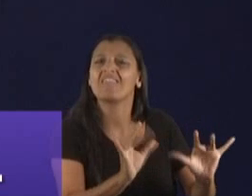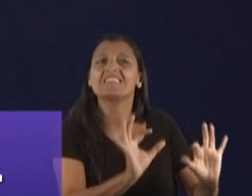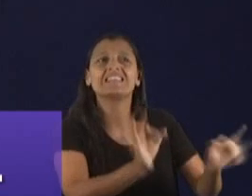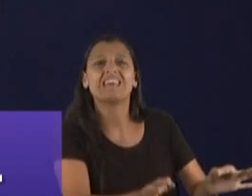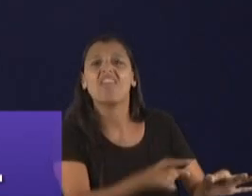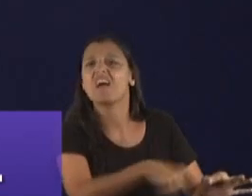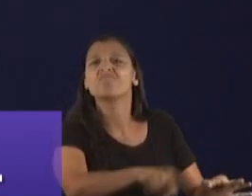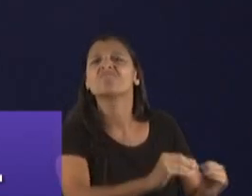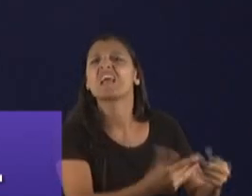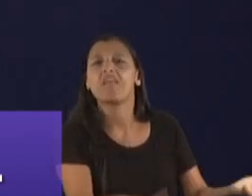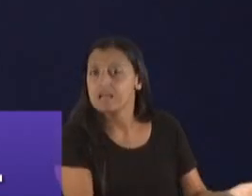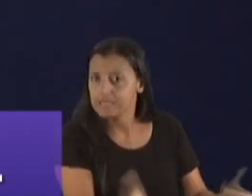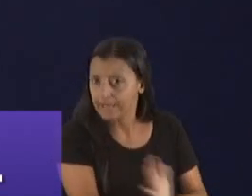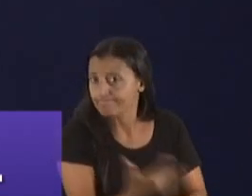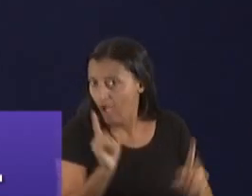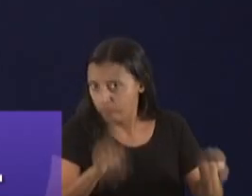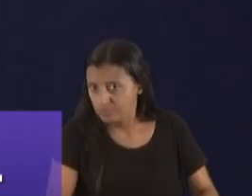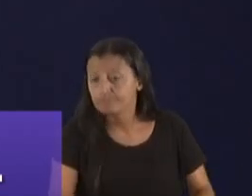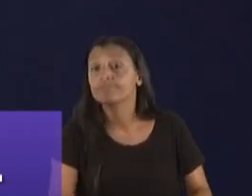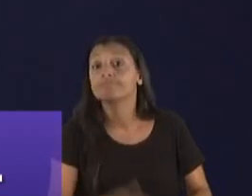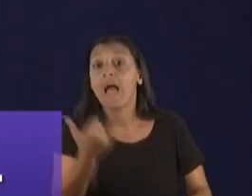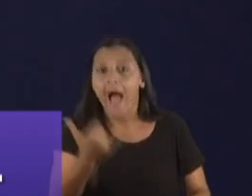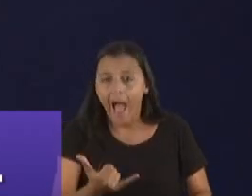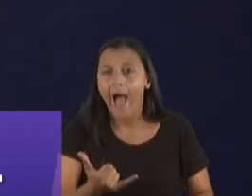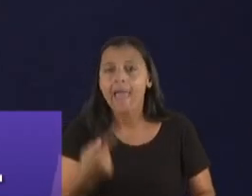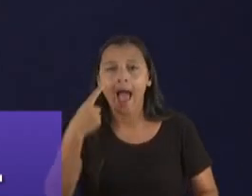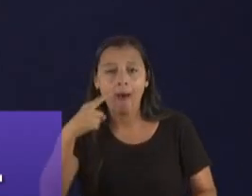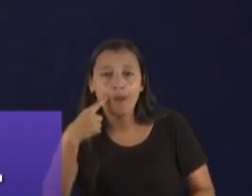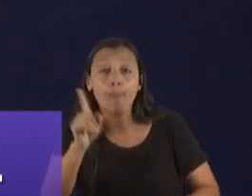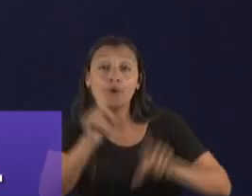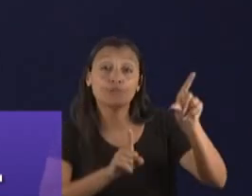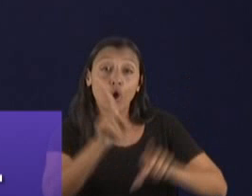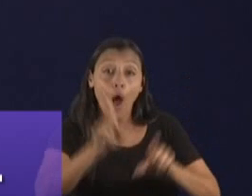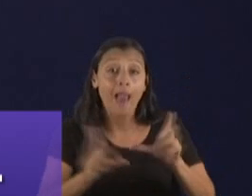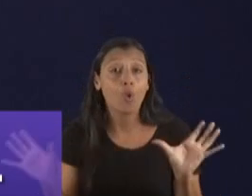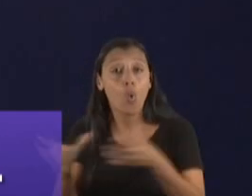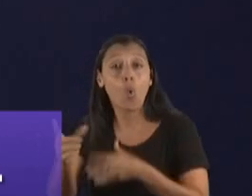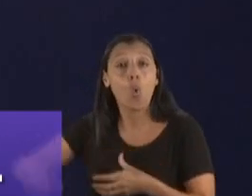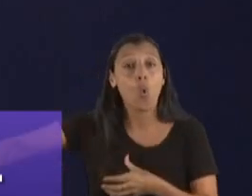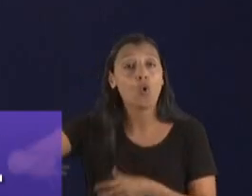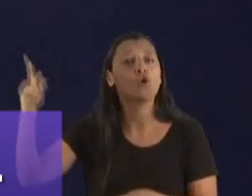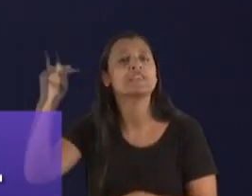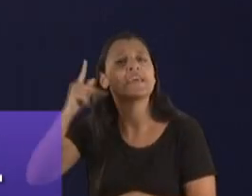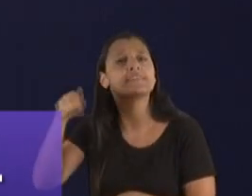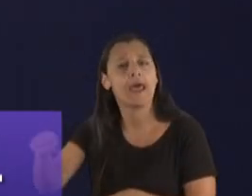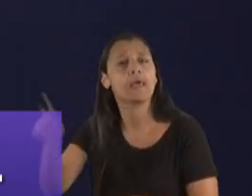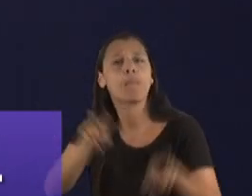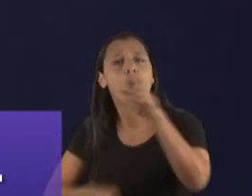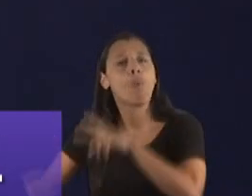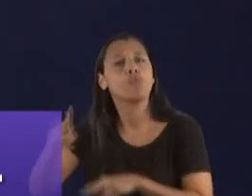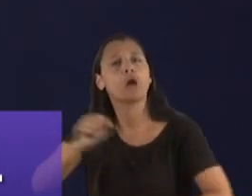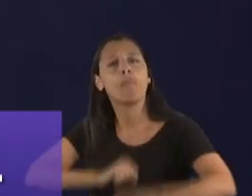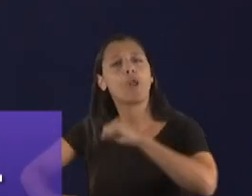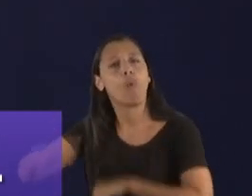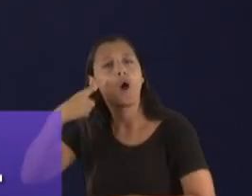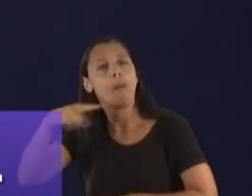pasar. Y que hay intencionalidad de complicarle la vida al gobierno por parte del kirchnerismo en términos legislativos,